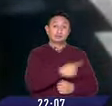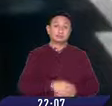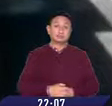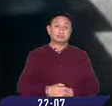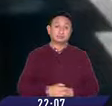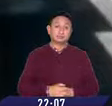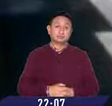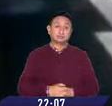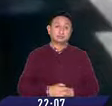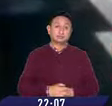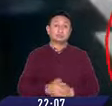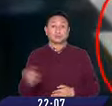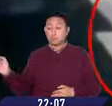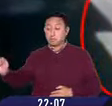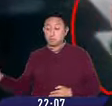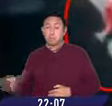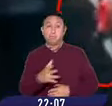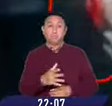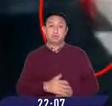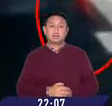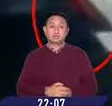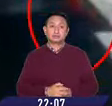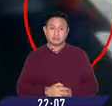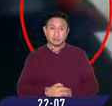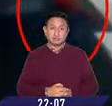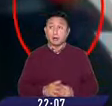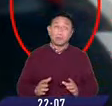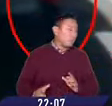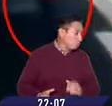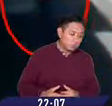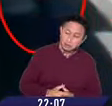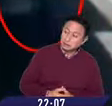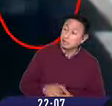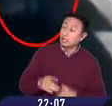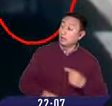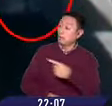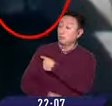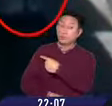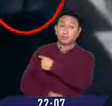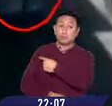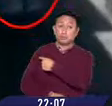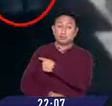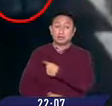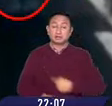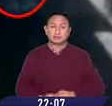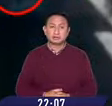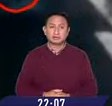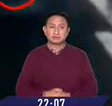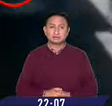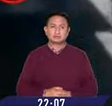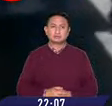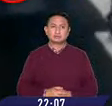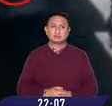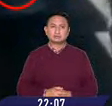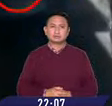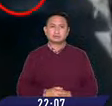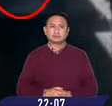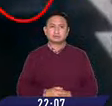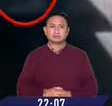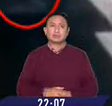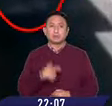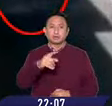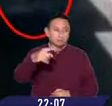al parecer una piedra, en la parte posterior del vehículo. Se hace el distraído y le indica al conductor que alguien lanzó algo al carro. El